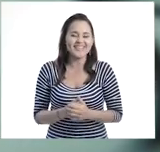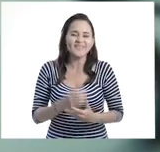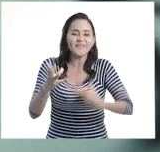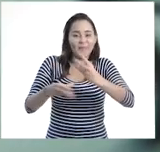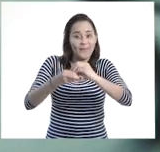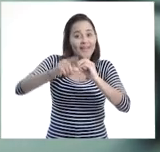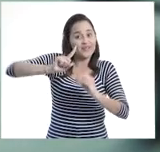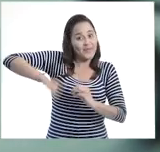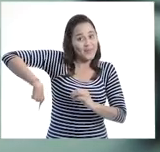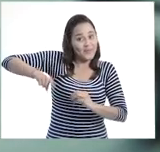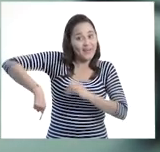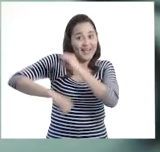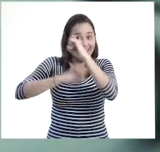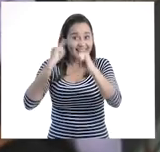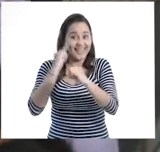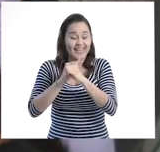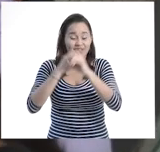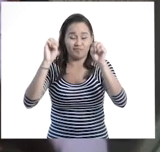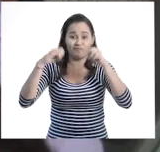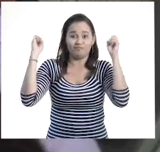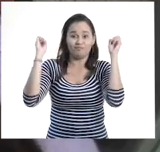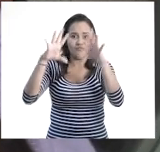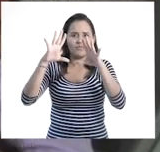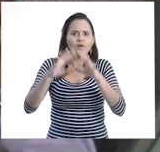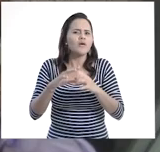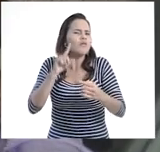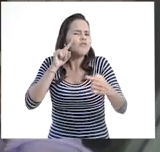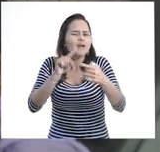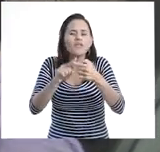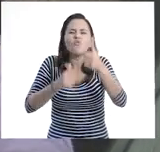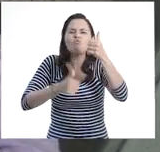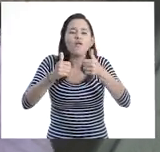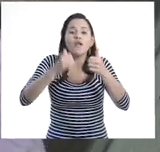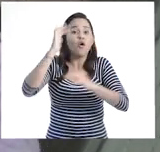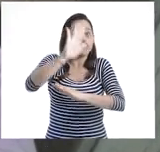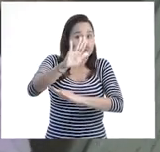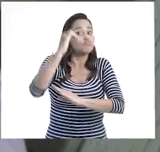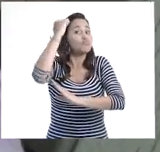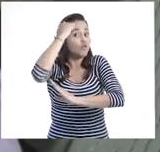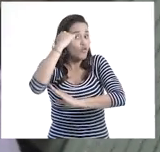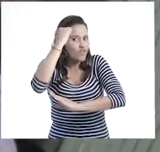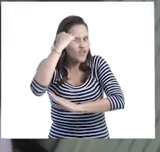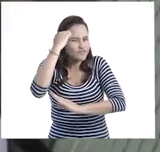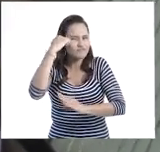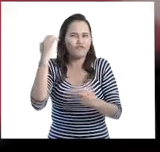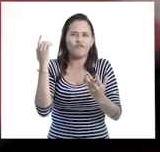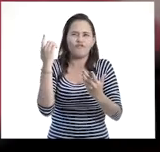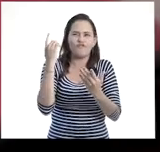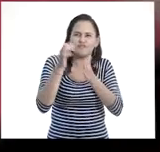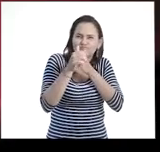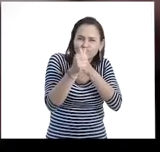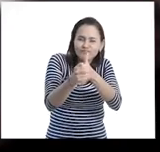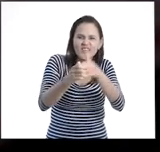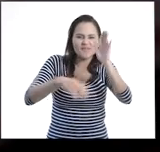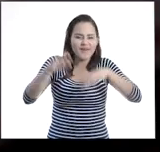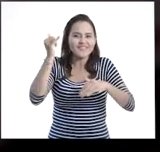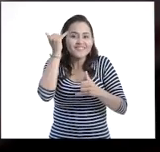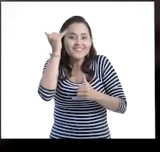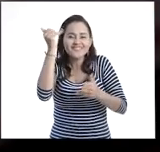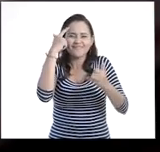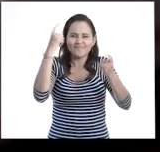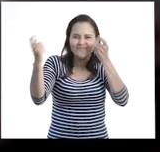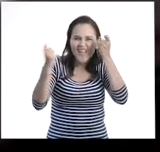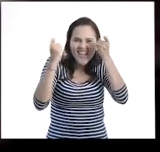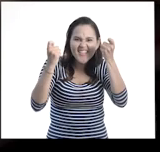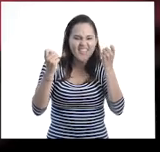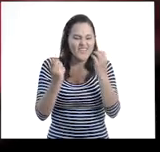también es parte de la construcción de un ecosistema donde emprendedores y mentores diseñarán estrategias de creación